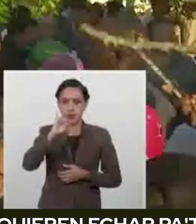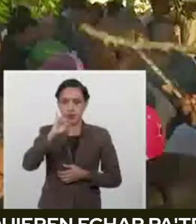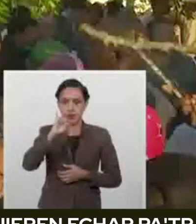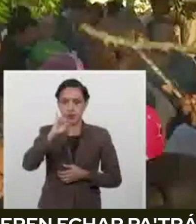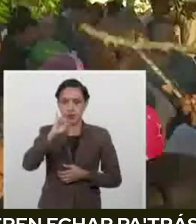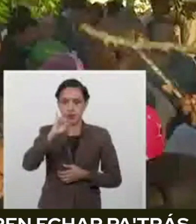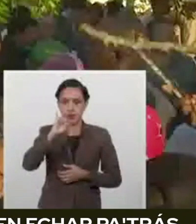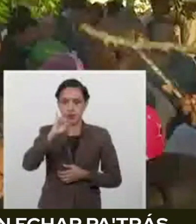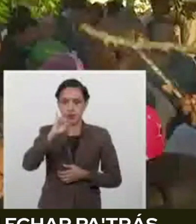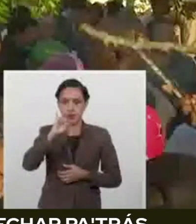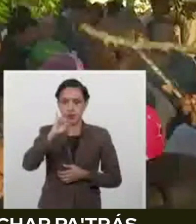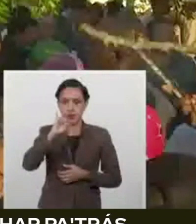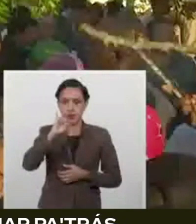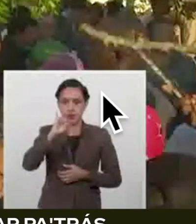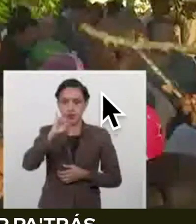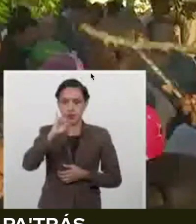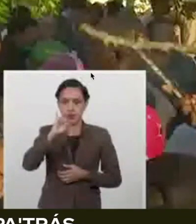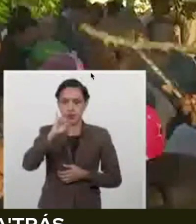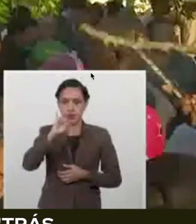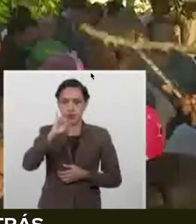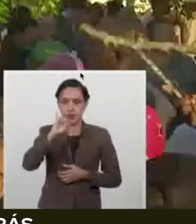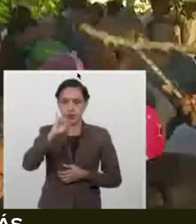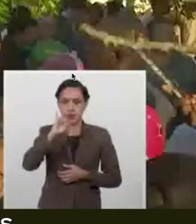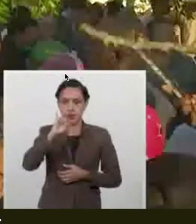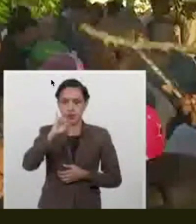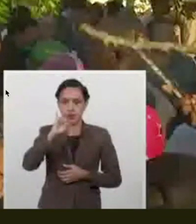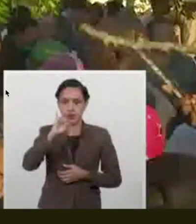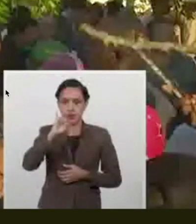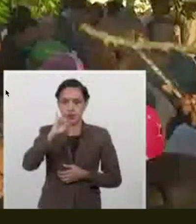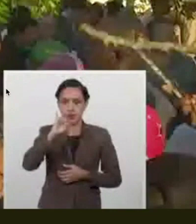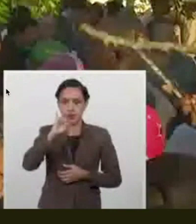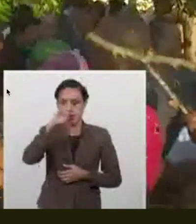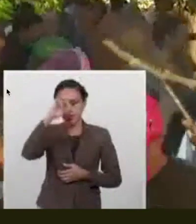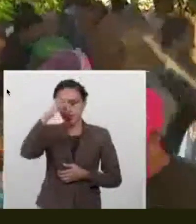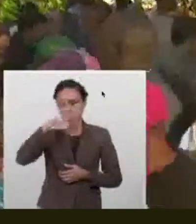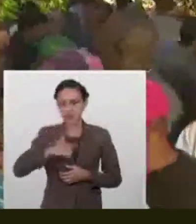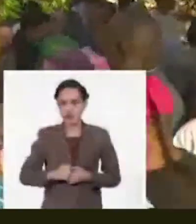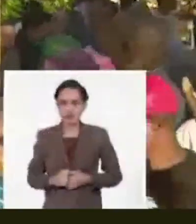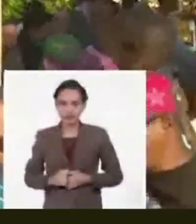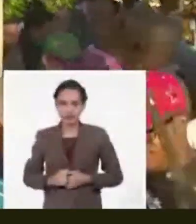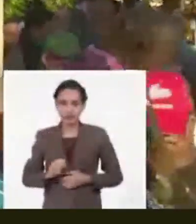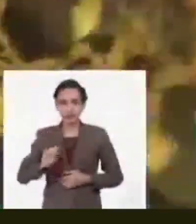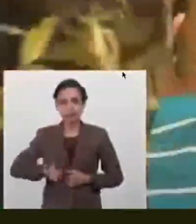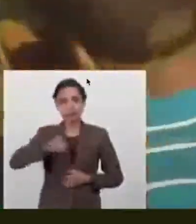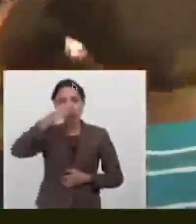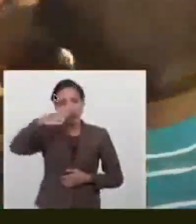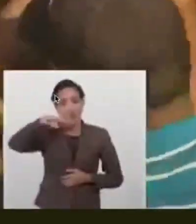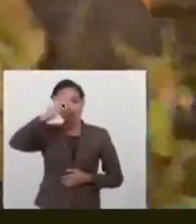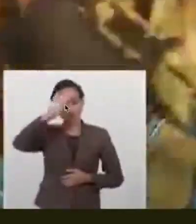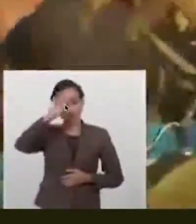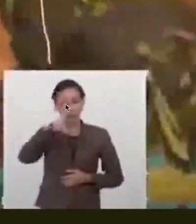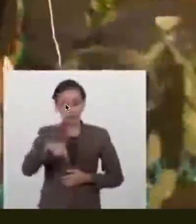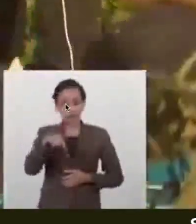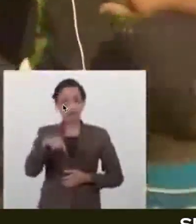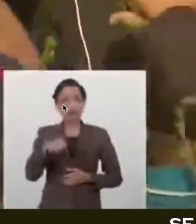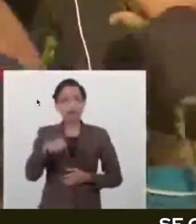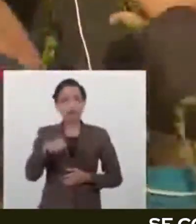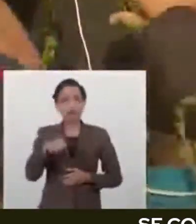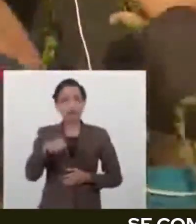no el colega está con todo audífono todo el tipo lo fue con todo pero bueno eso está ahí mira esta historia